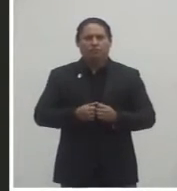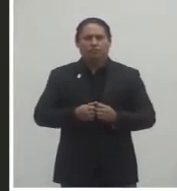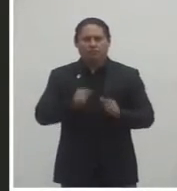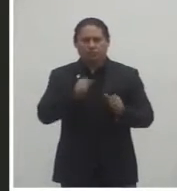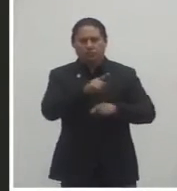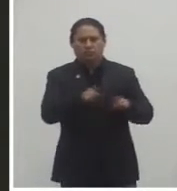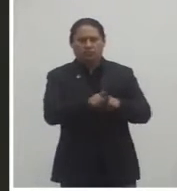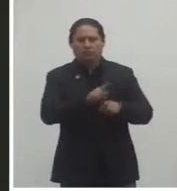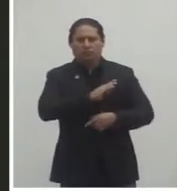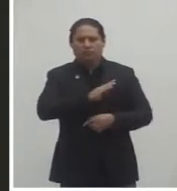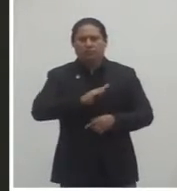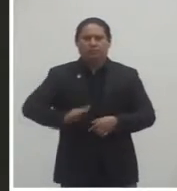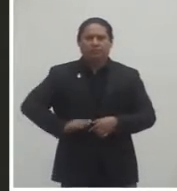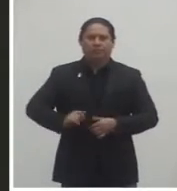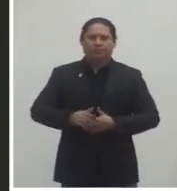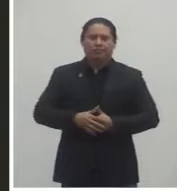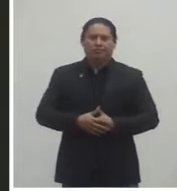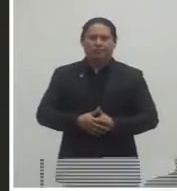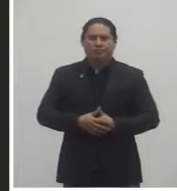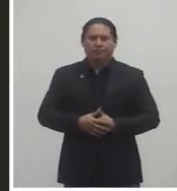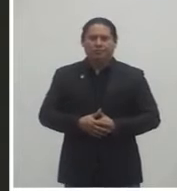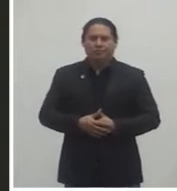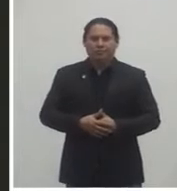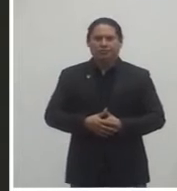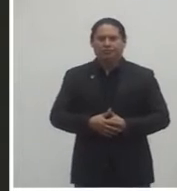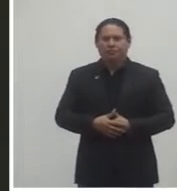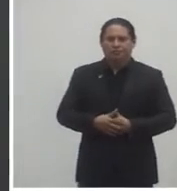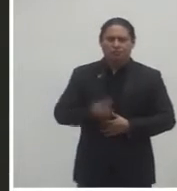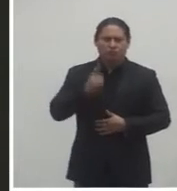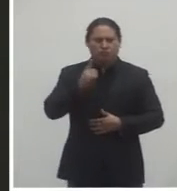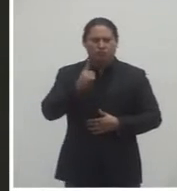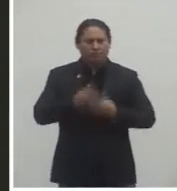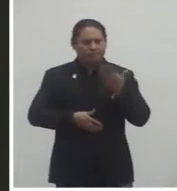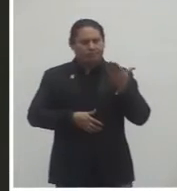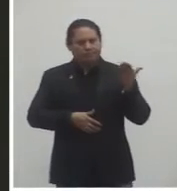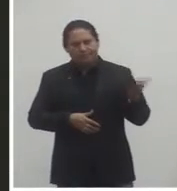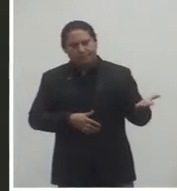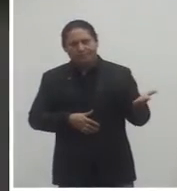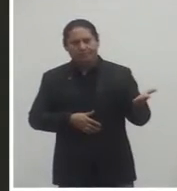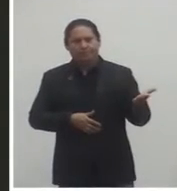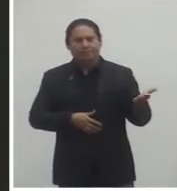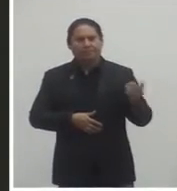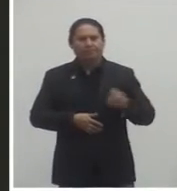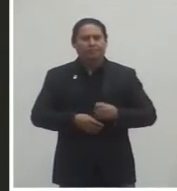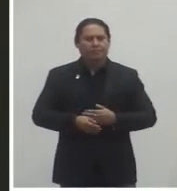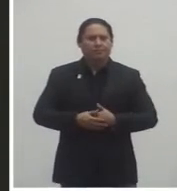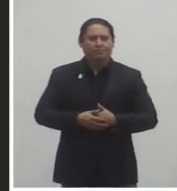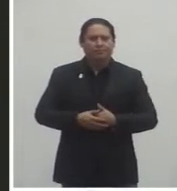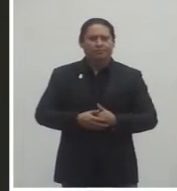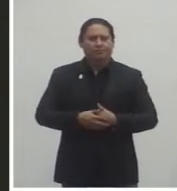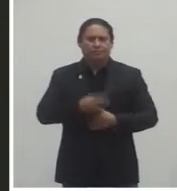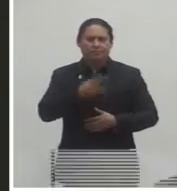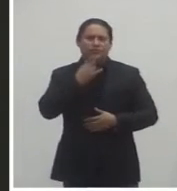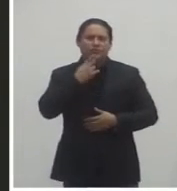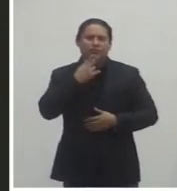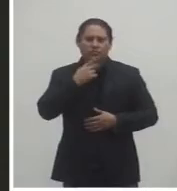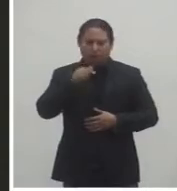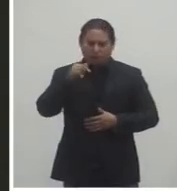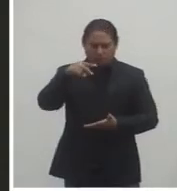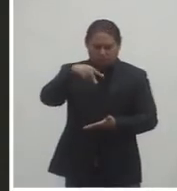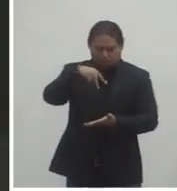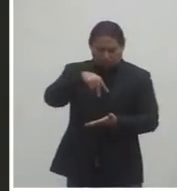esos municipios, y una de las peticiones que nos hacían era utilizar la tribuna de